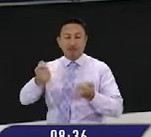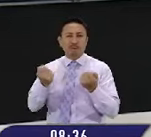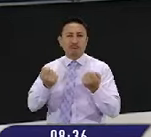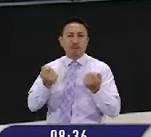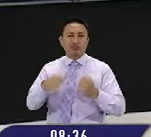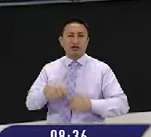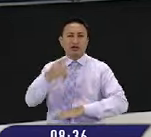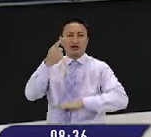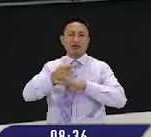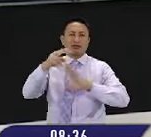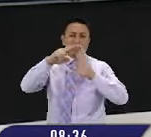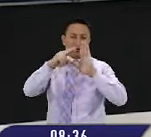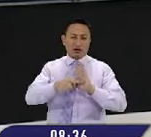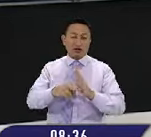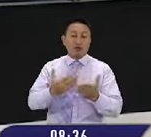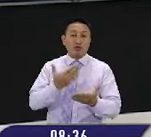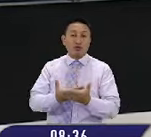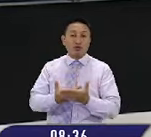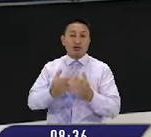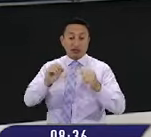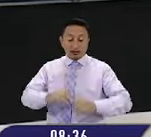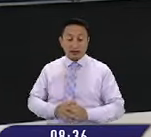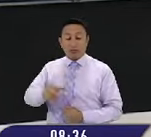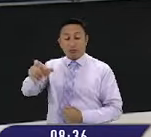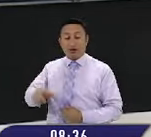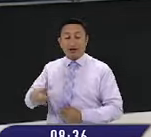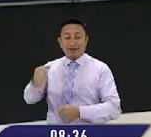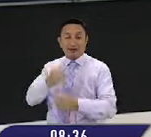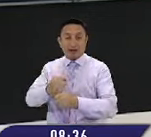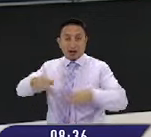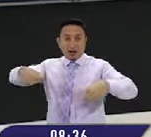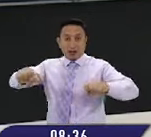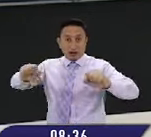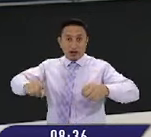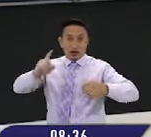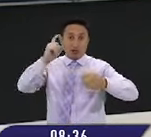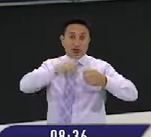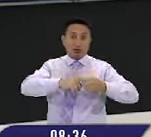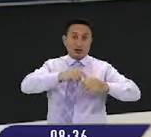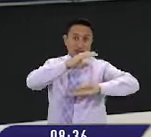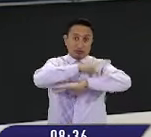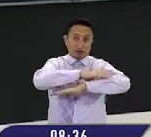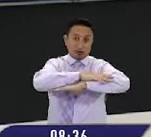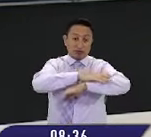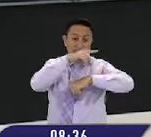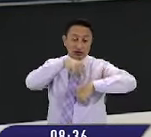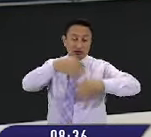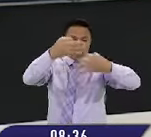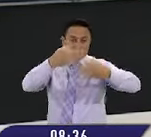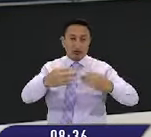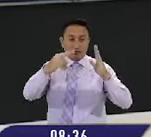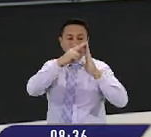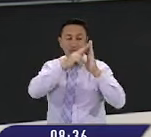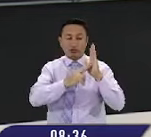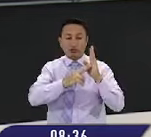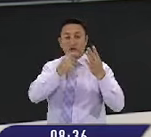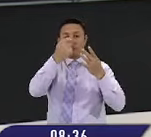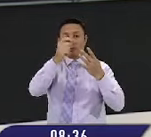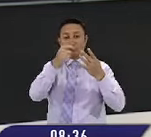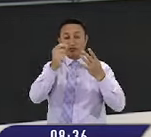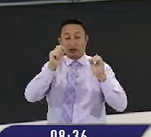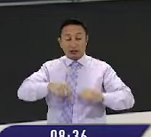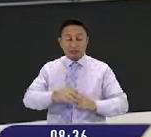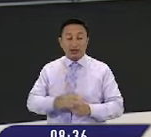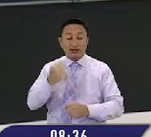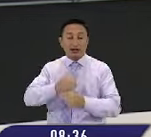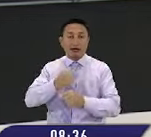una ordenanza. La propuesta recoge que los motociclistas se registren en una plataforma y cumplan con varios requisitos para las entregas